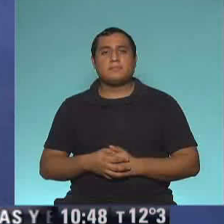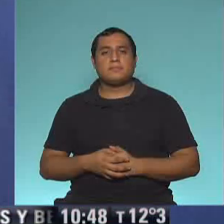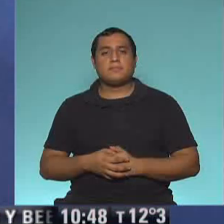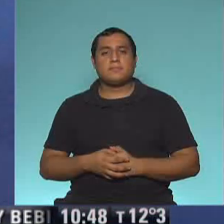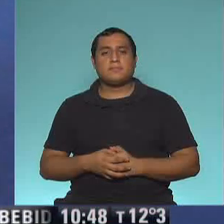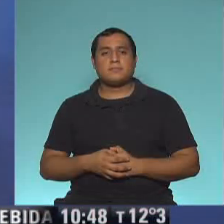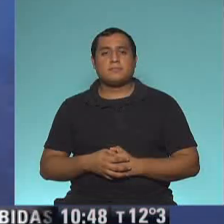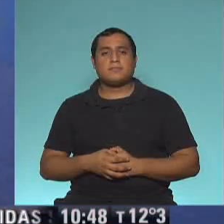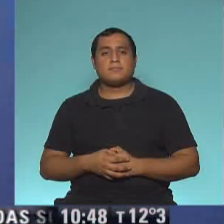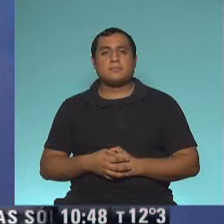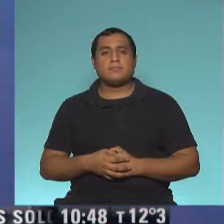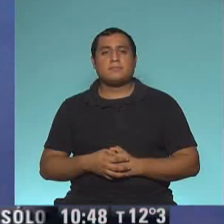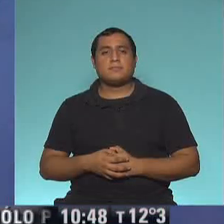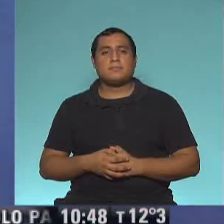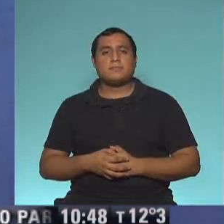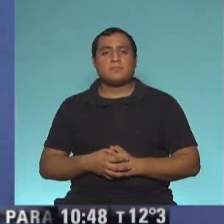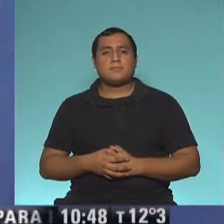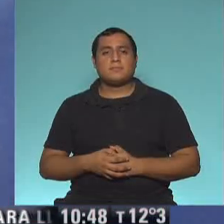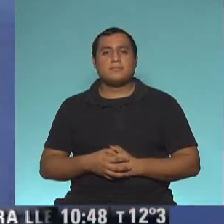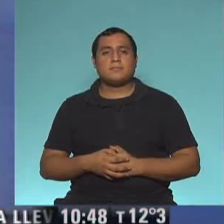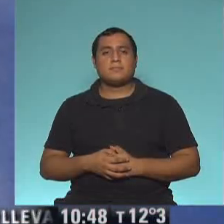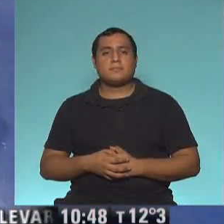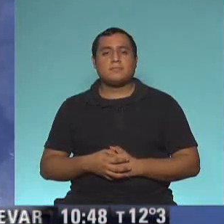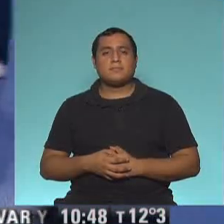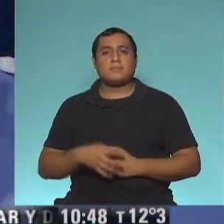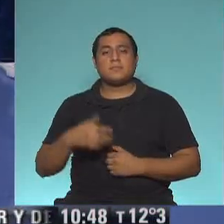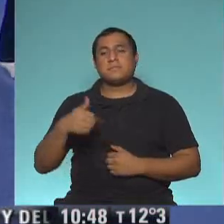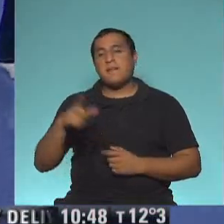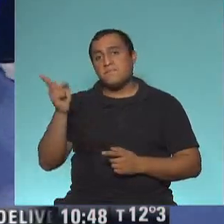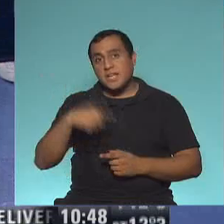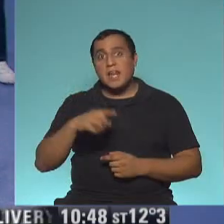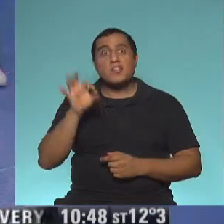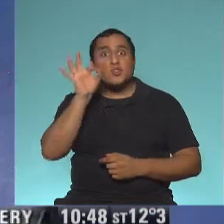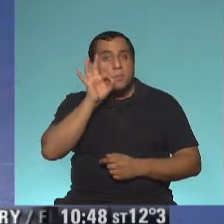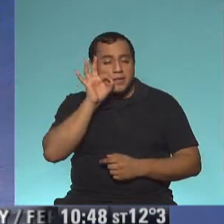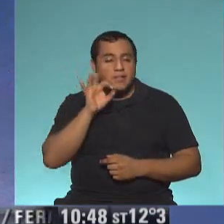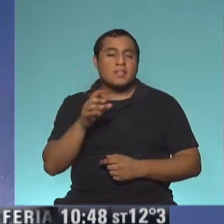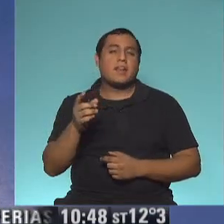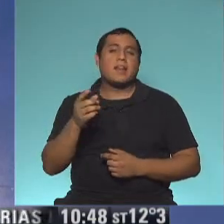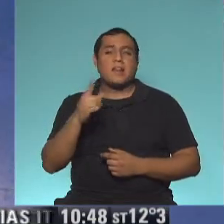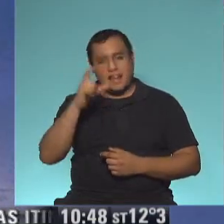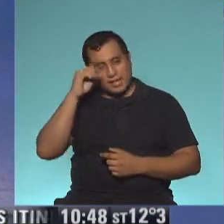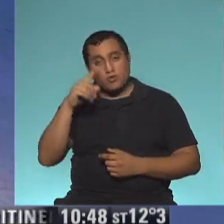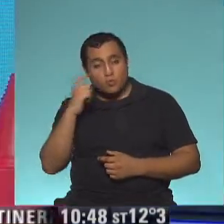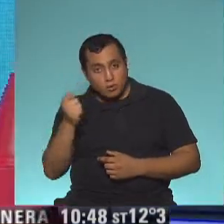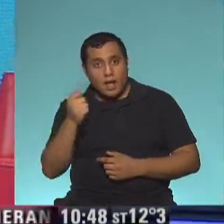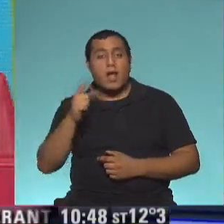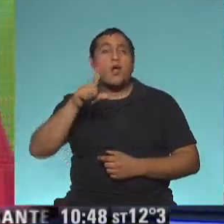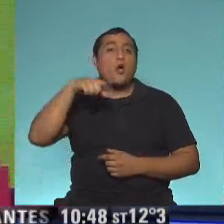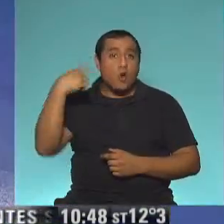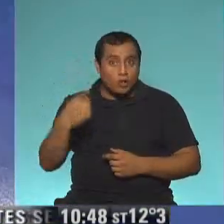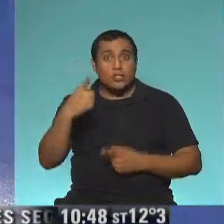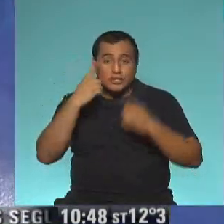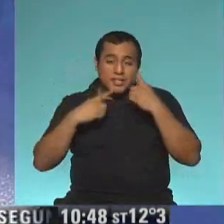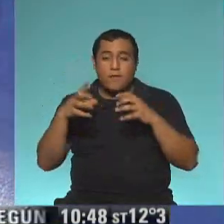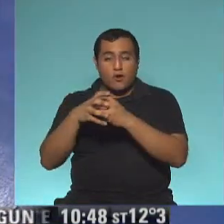moda. ¡Preparen! ¡Preparen! ¡Y ahí viene! ¡Y ahí viene! ¡La cebolla!